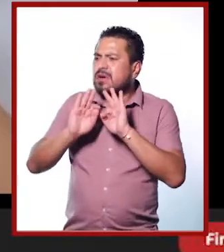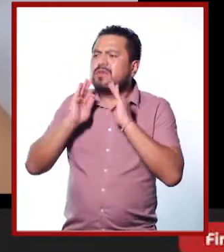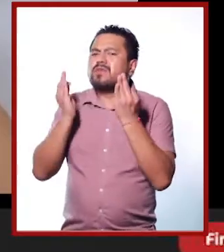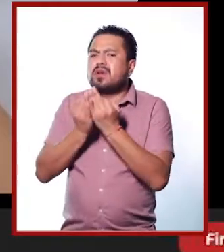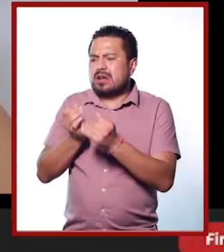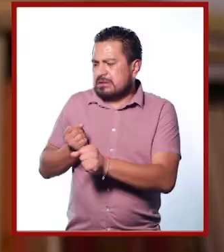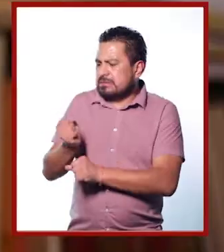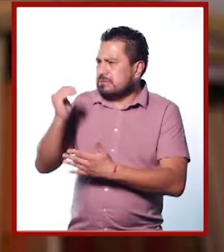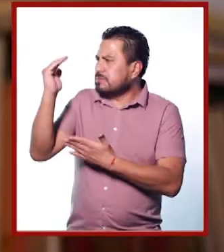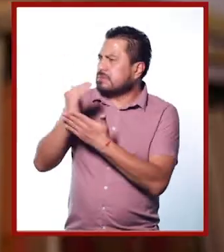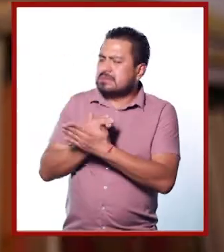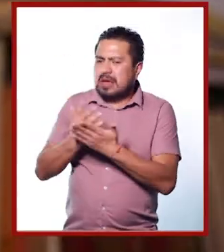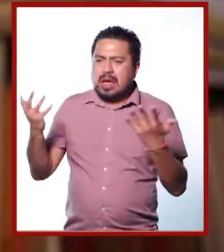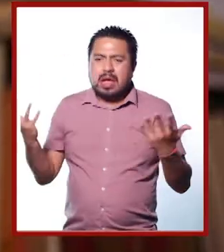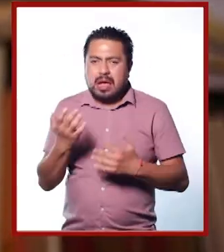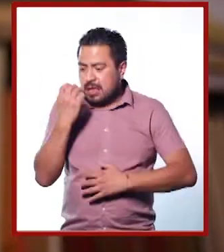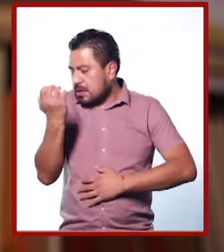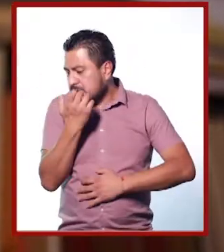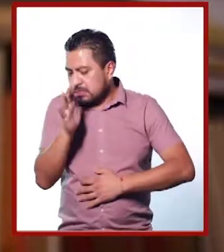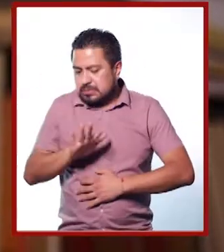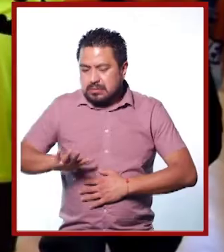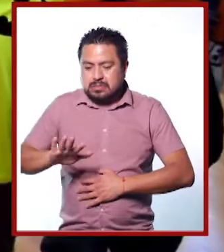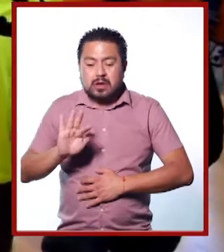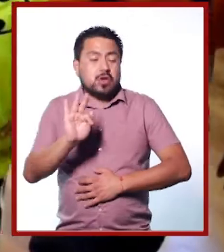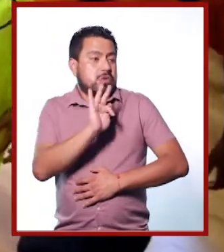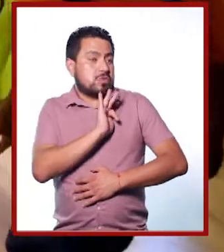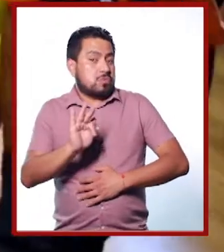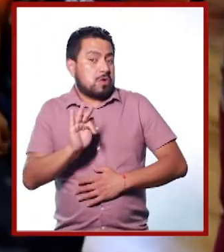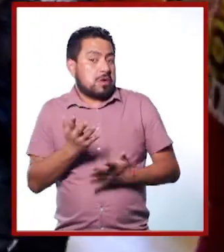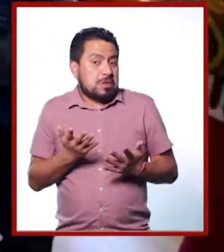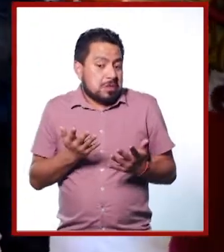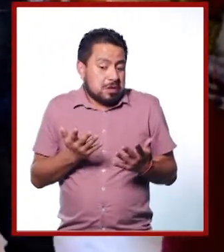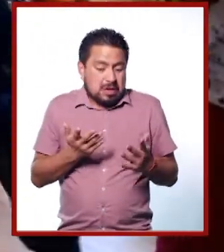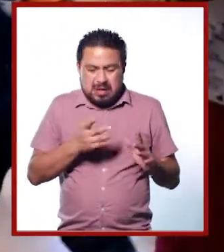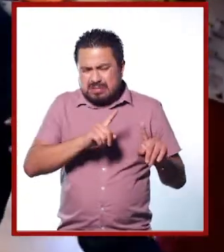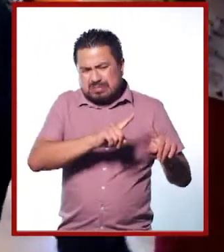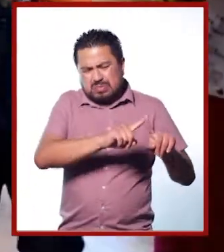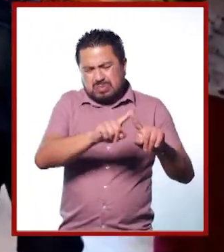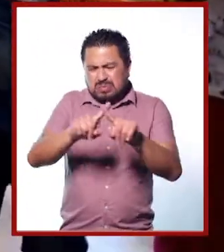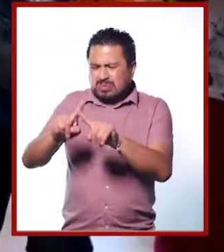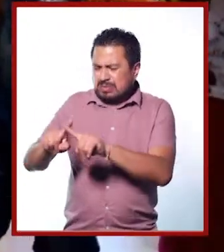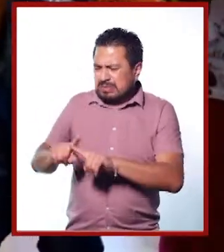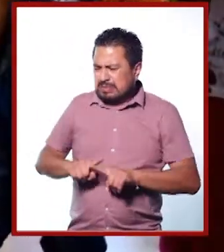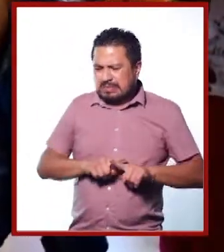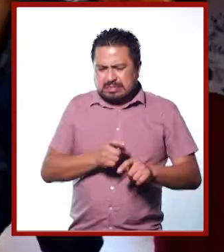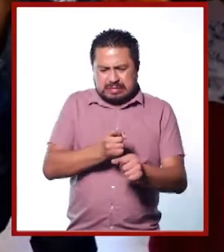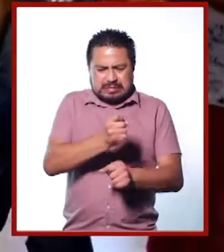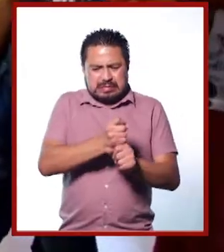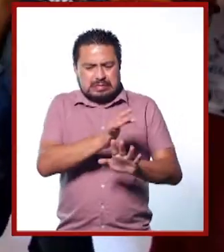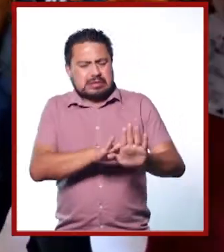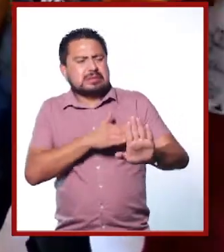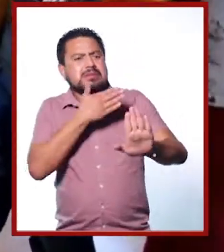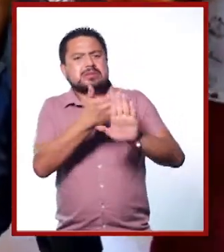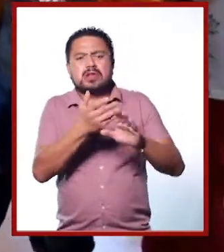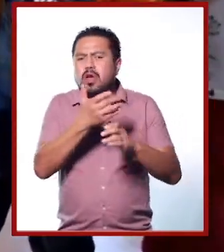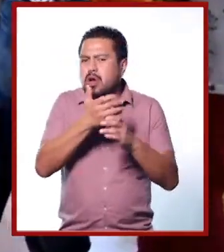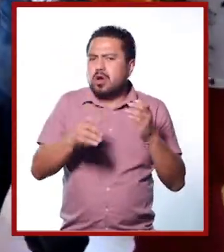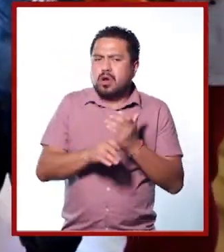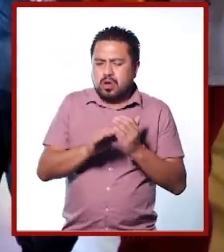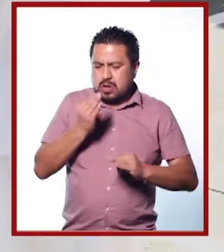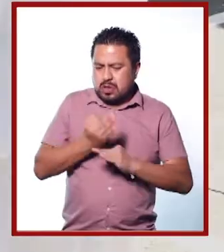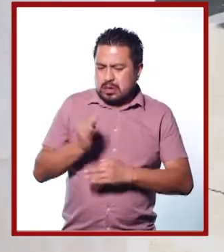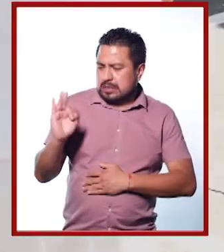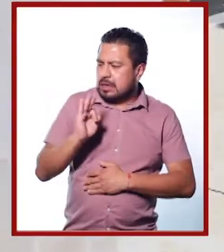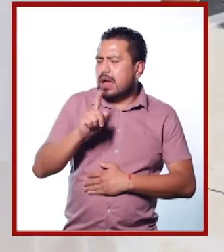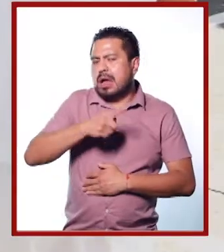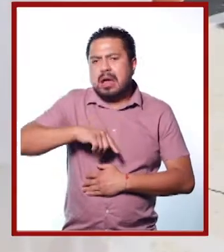principales formas de microviolencia que se ejercen en la escuela? Pues puede ser, hay una gran variedad de formas de microviolencia, ¿no? Desde cosas que